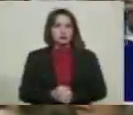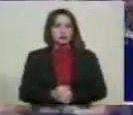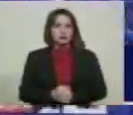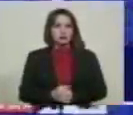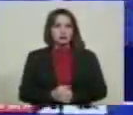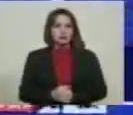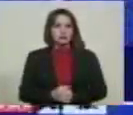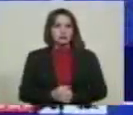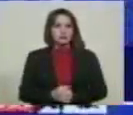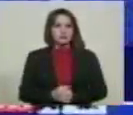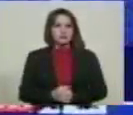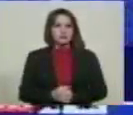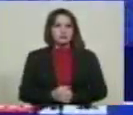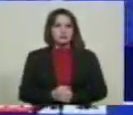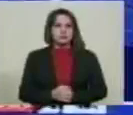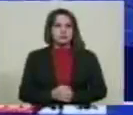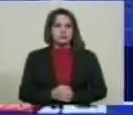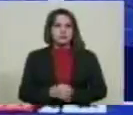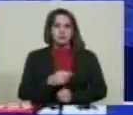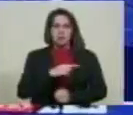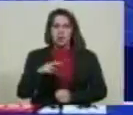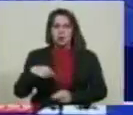¿Y cuál ha sido nuestra respuesta